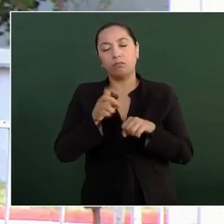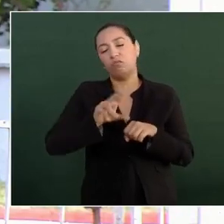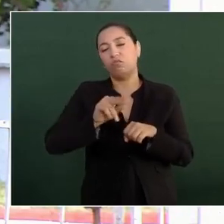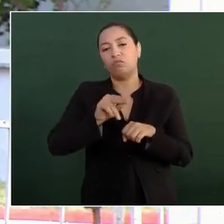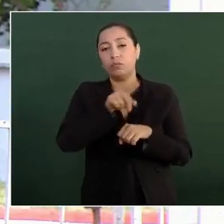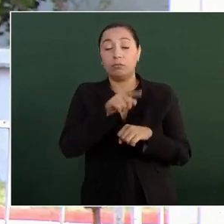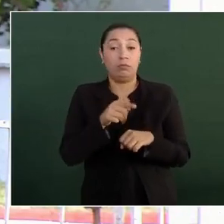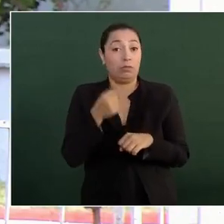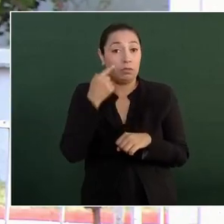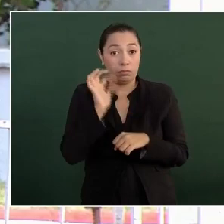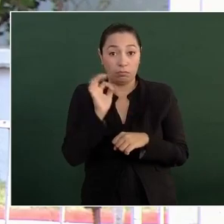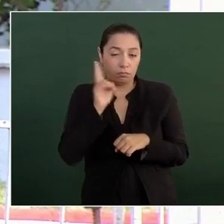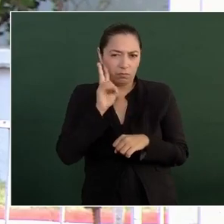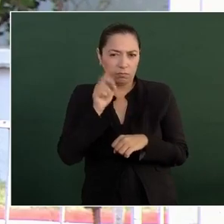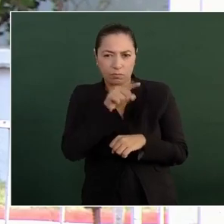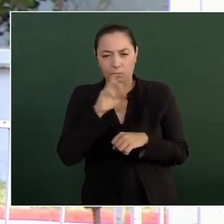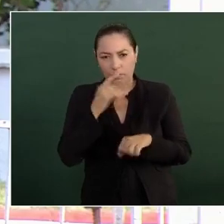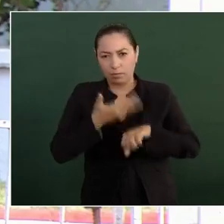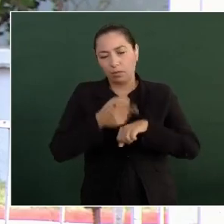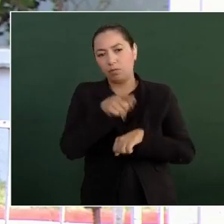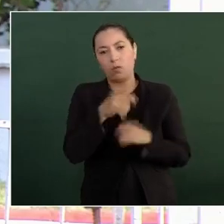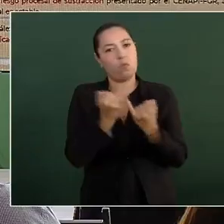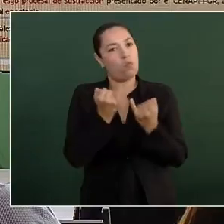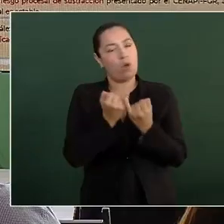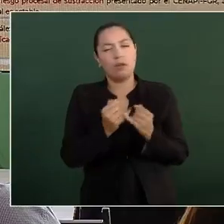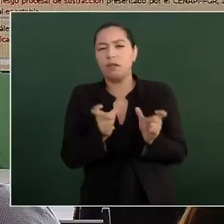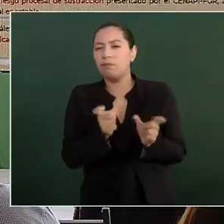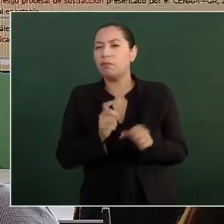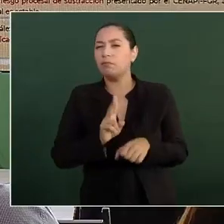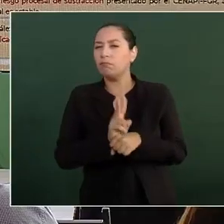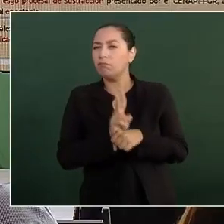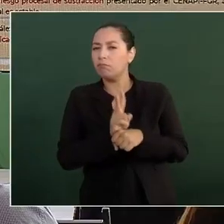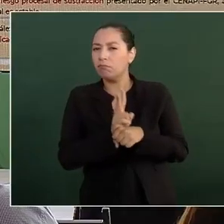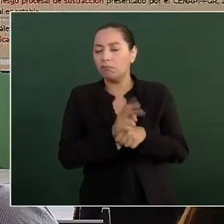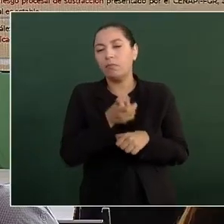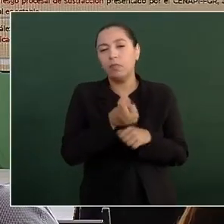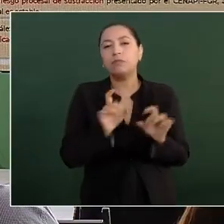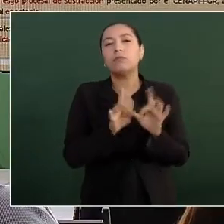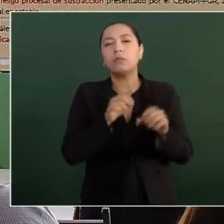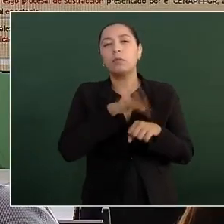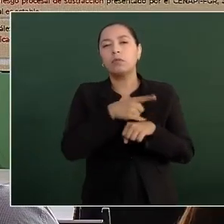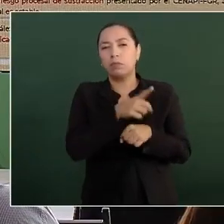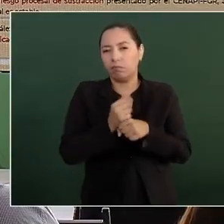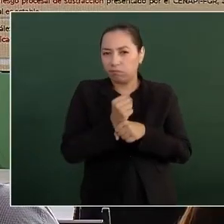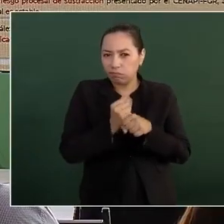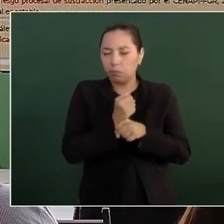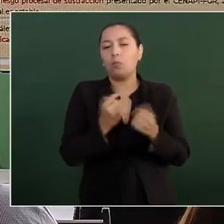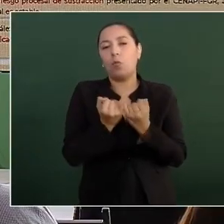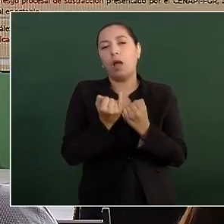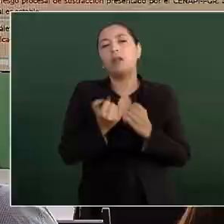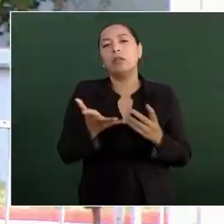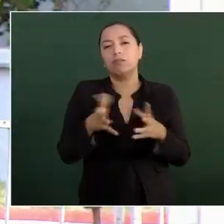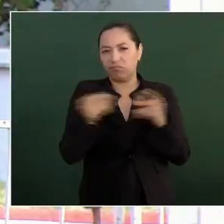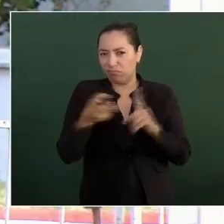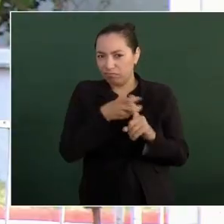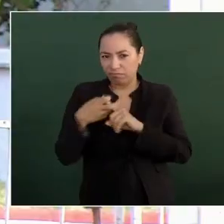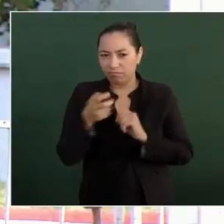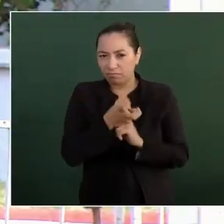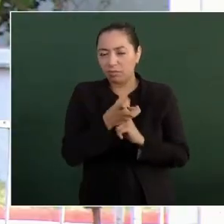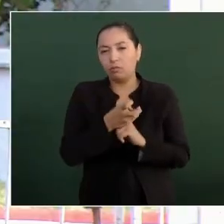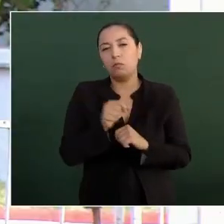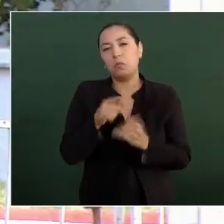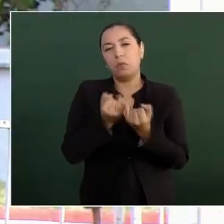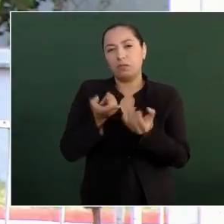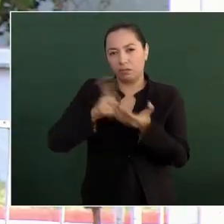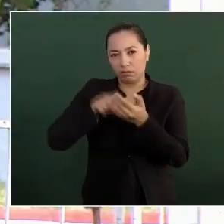responsabilidad penal, pues continuará en prisión preventiva justificada por tortura y desaparición forzada que se sigue en otra investigación en el